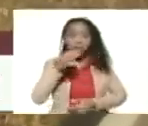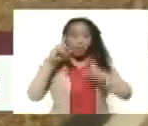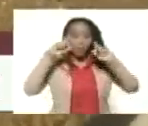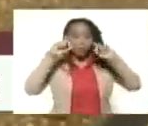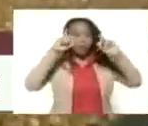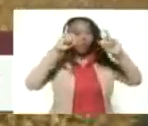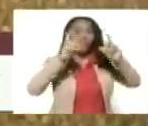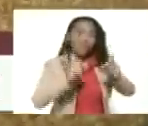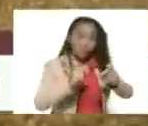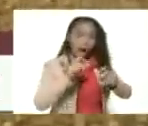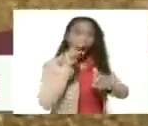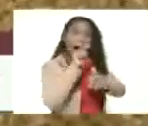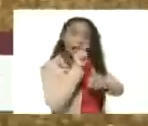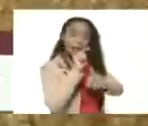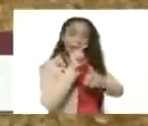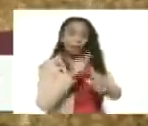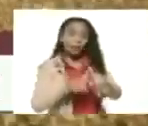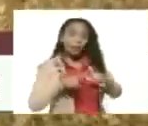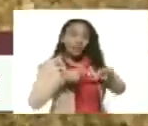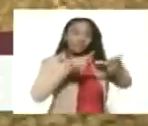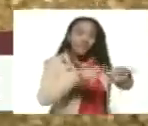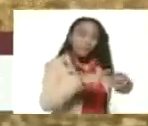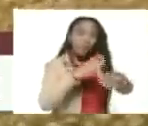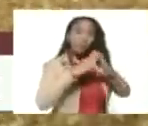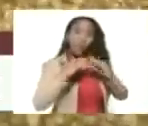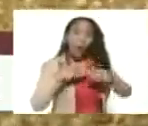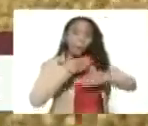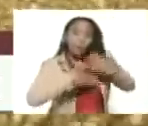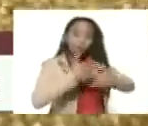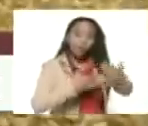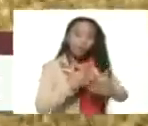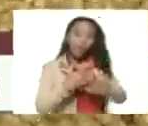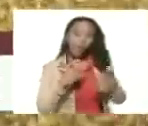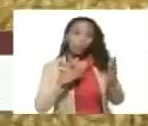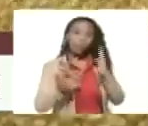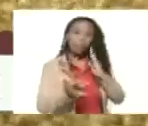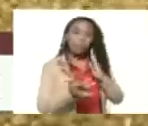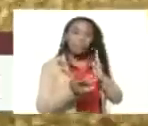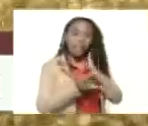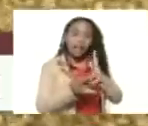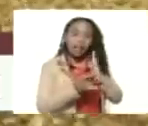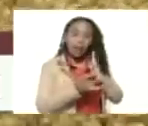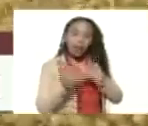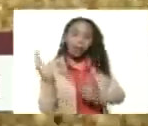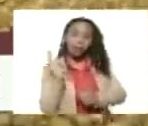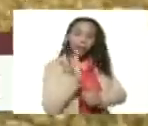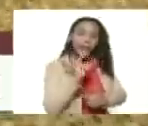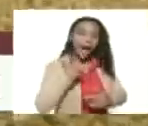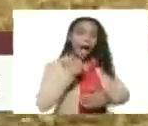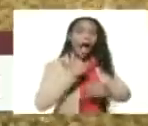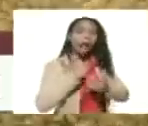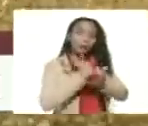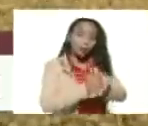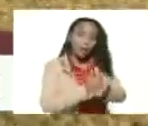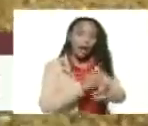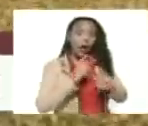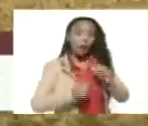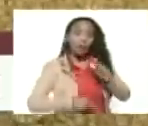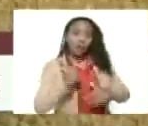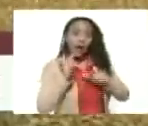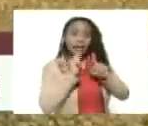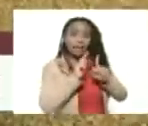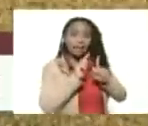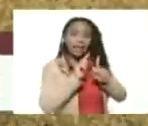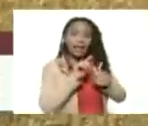conocedores, y allí se les certifica y todo el proceso es acompañado por técnicos durante todo el ciclo. Una vez que se cumple ese